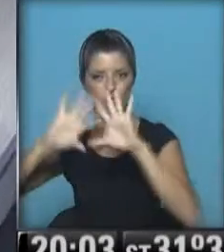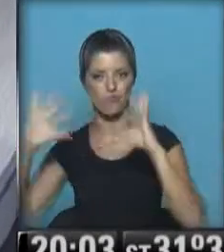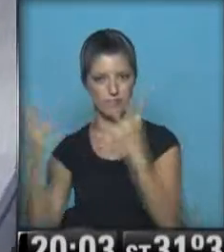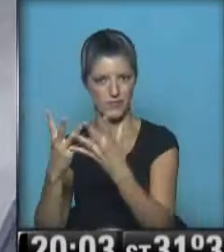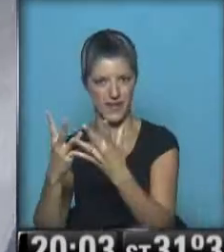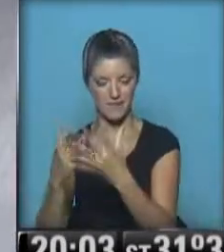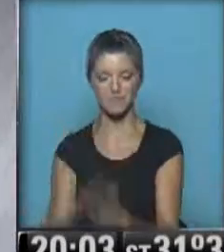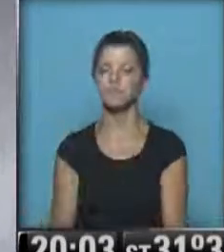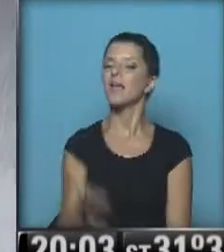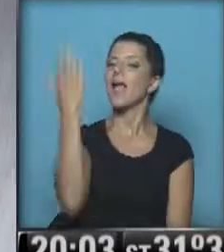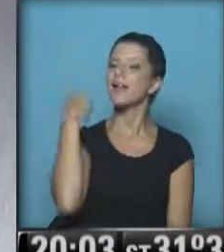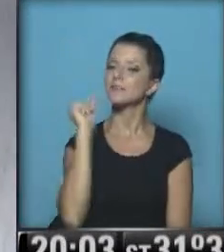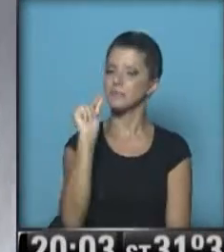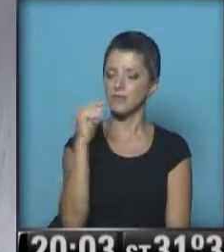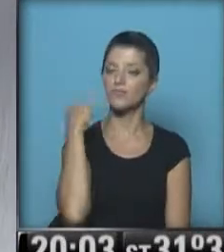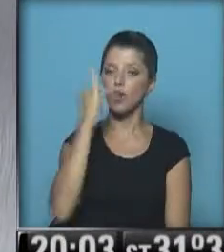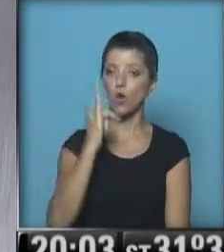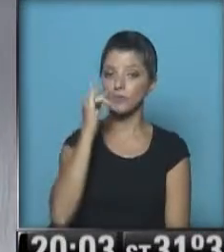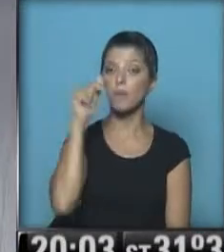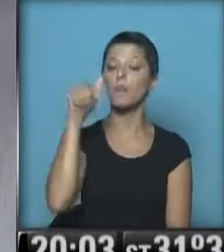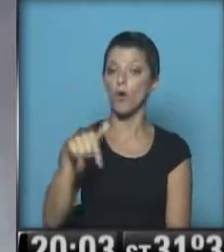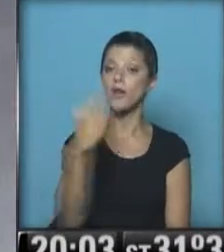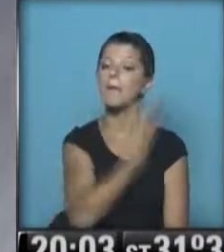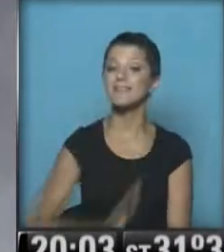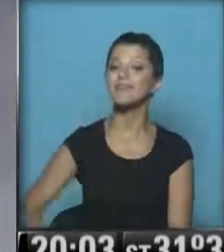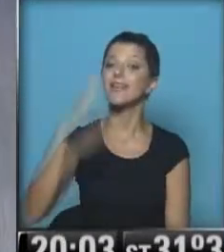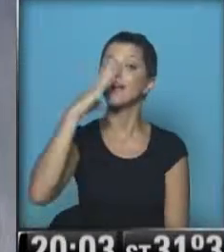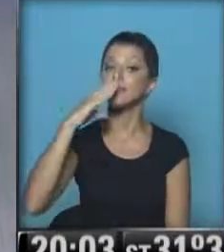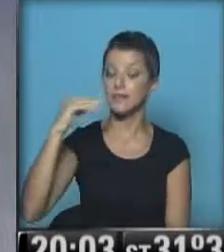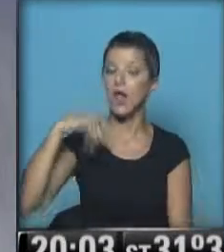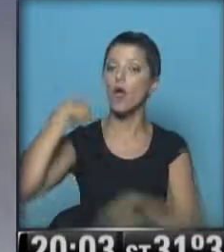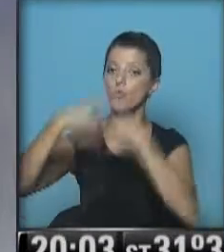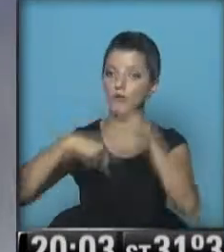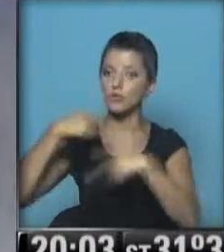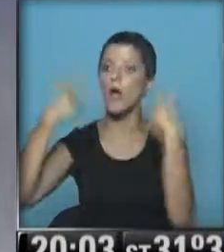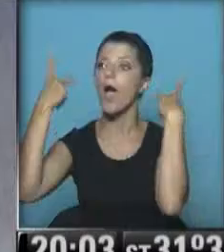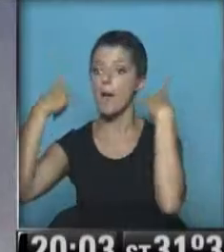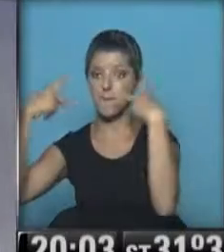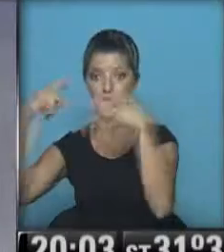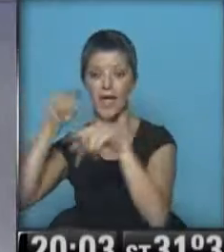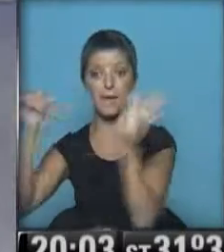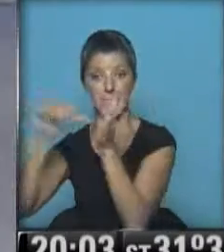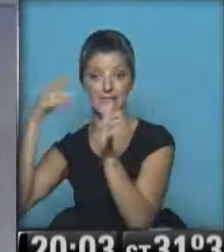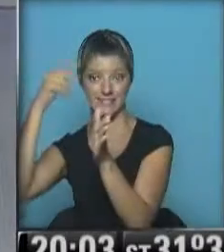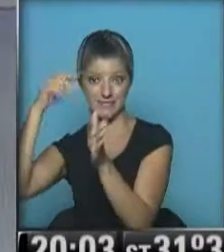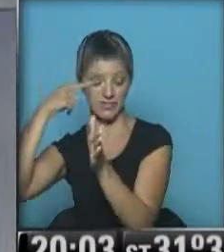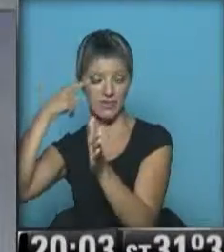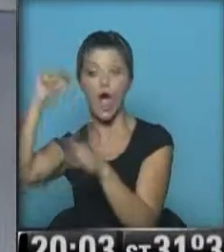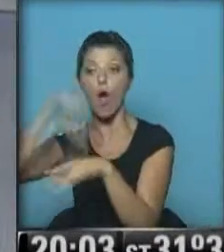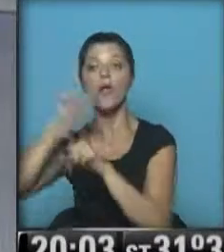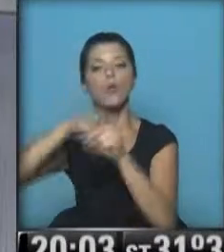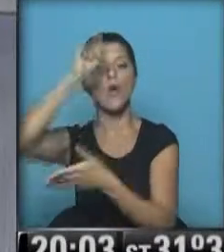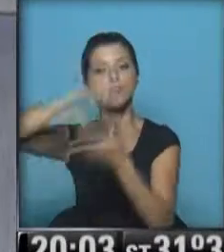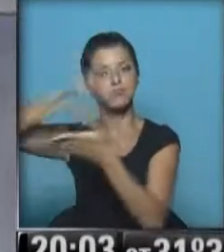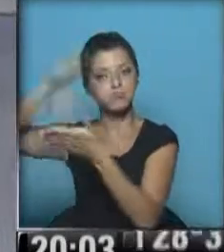Muy bien, si los decíamos recién, en la apertura, la presidenta de la Nación, Cristina Fernández, continúa con su gira por China. Hoy firmó acuerdos con